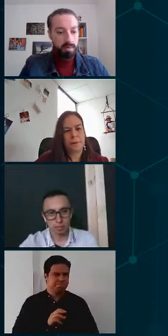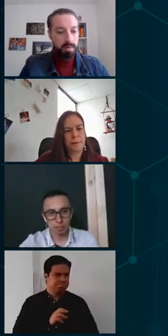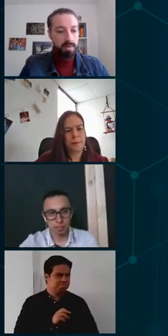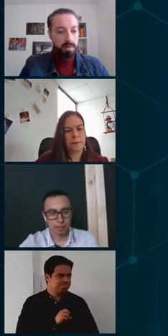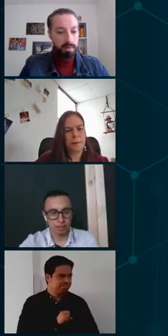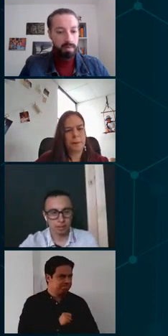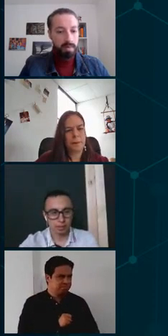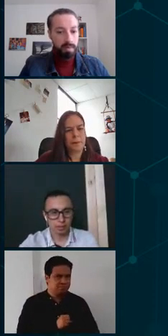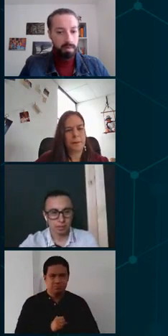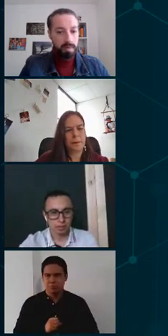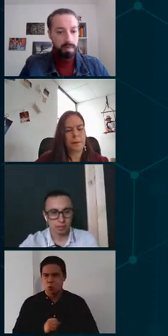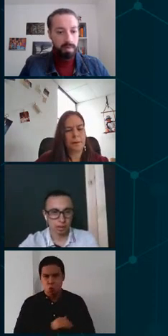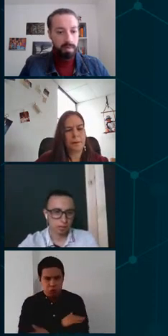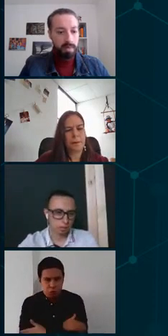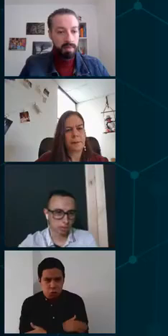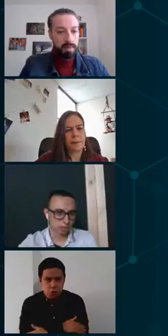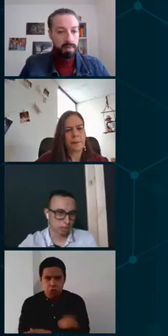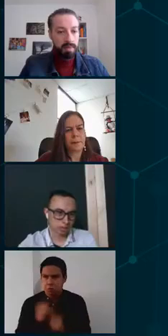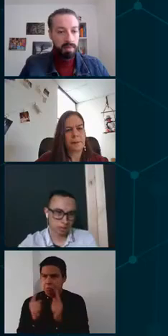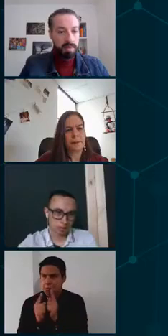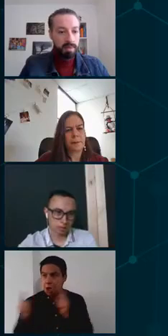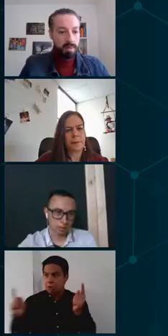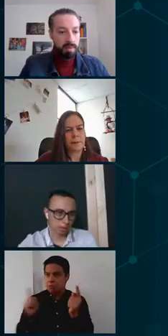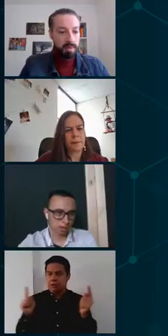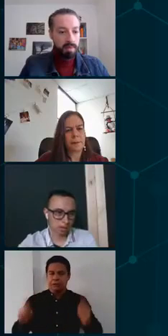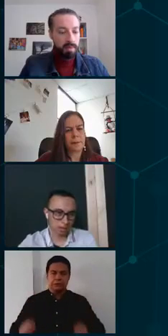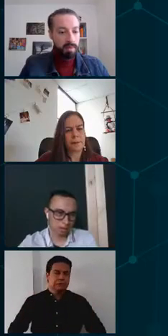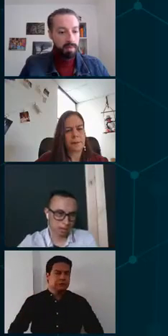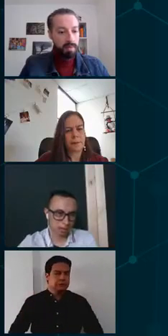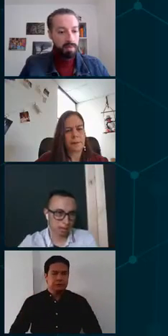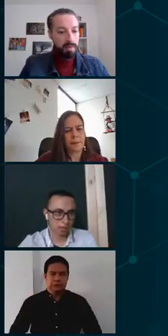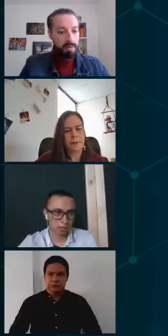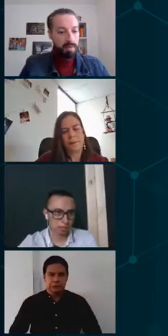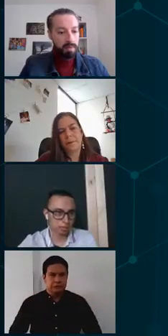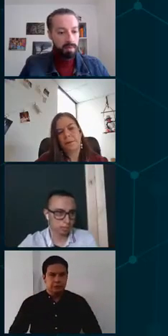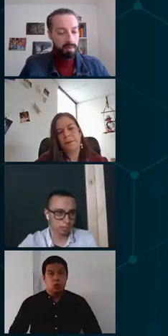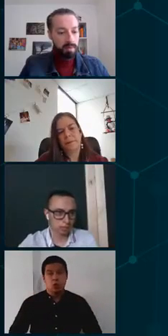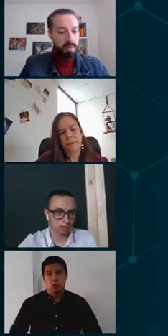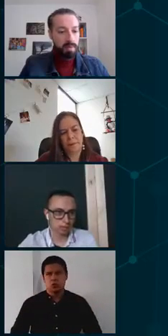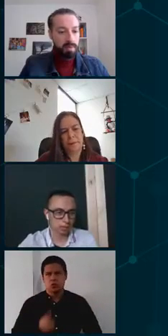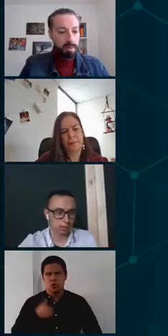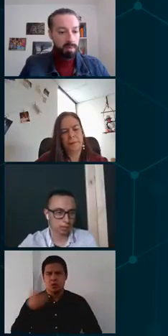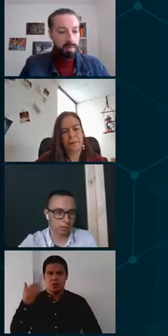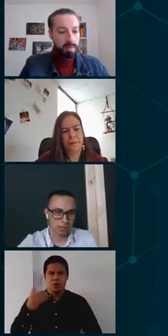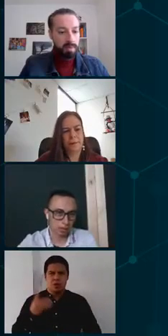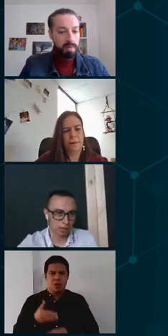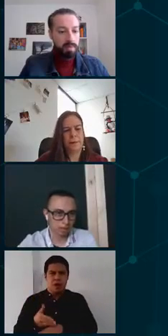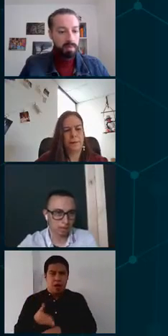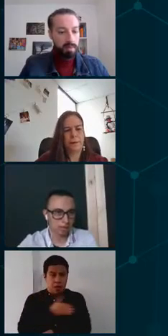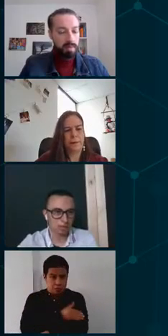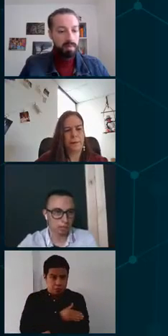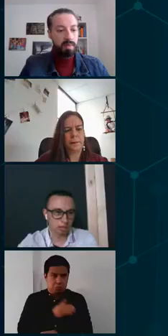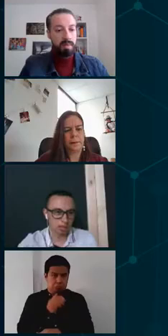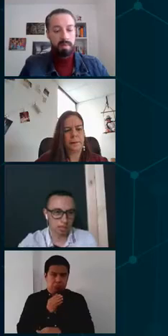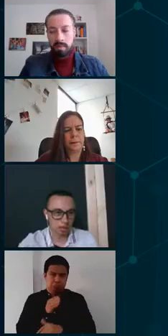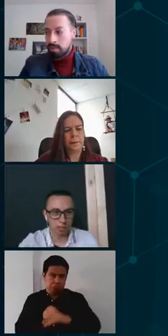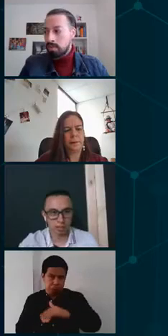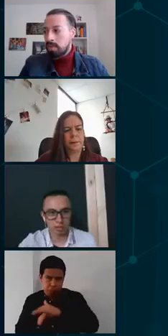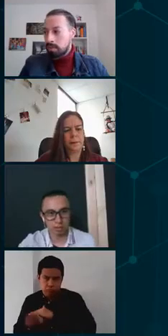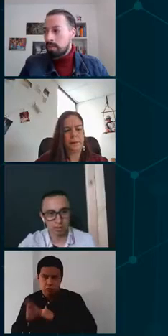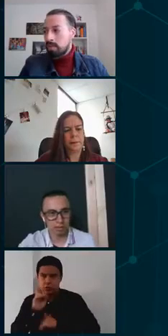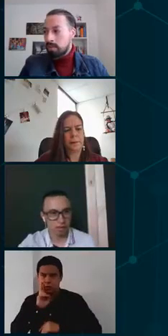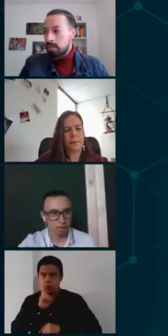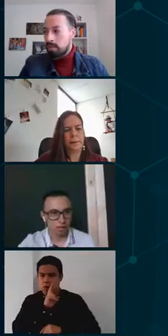Una frustración es primero que ingresabas a un restaurante y no tenías inconveniente pues en pedir la mesa. A